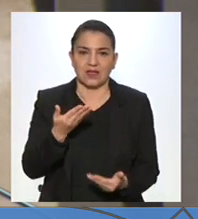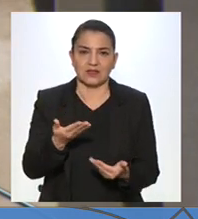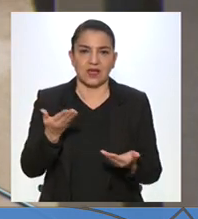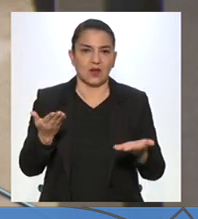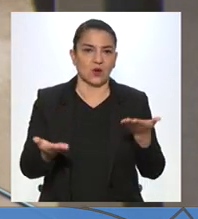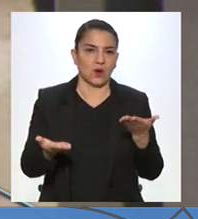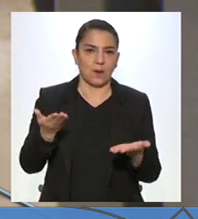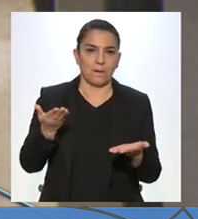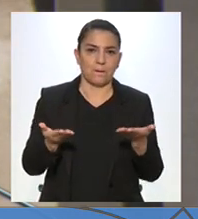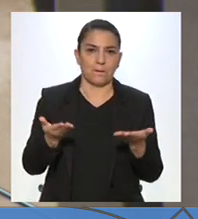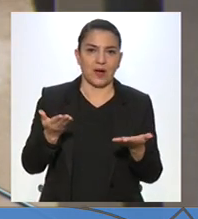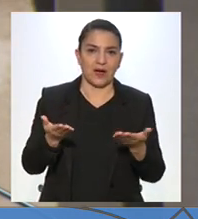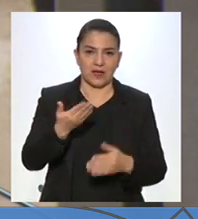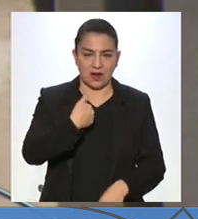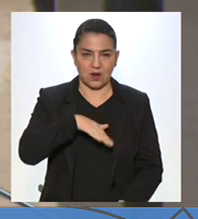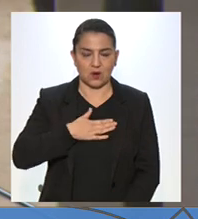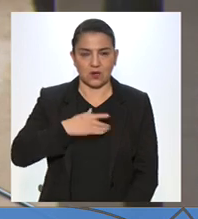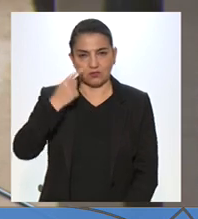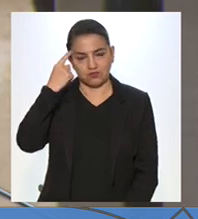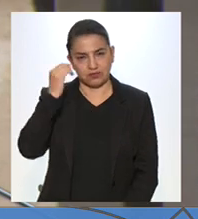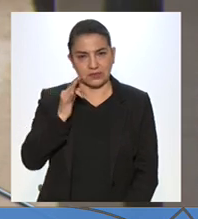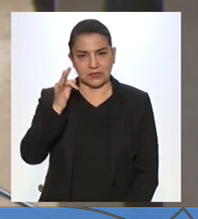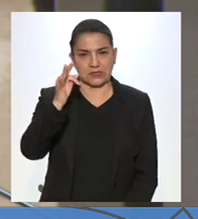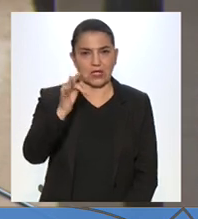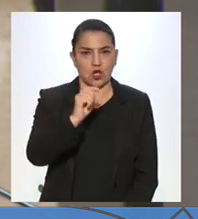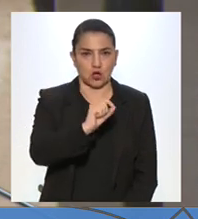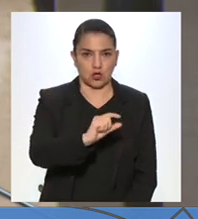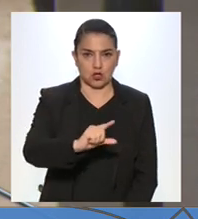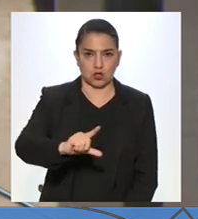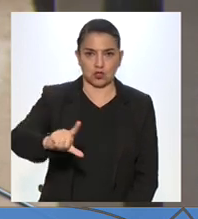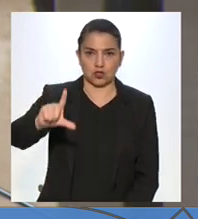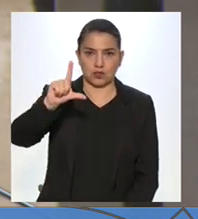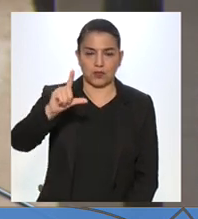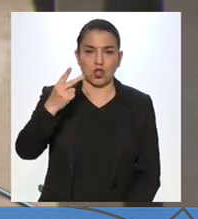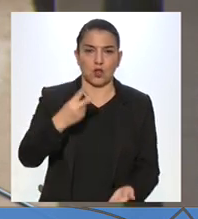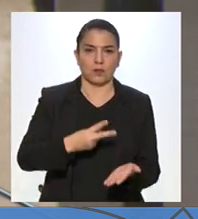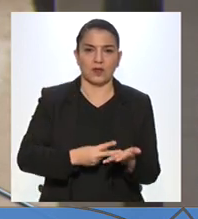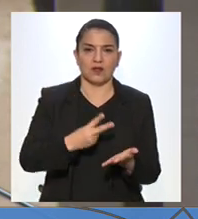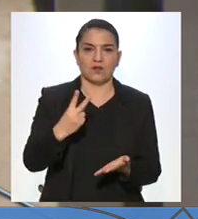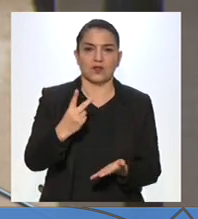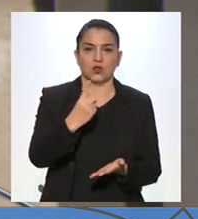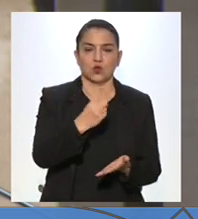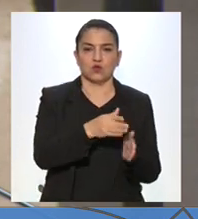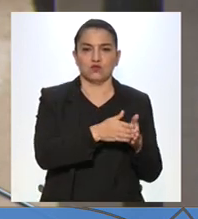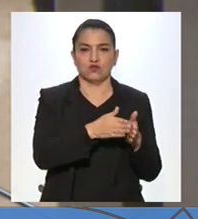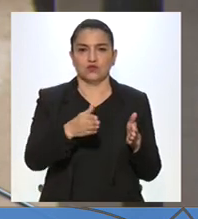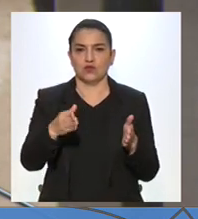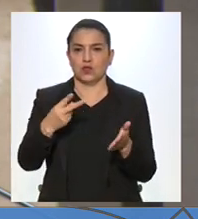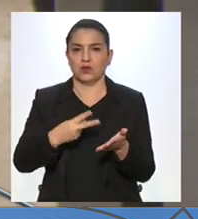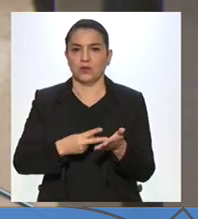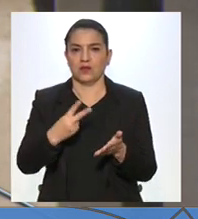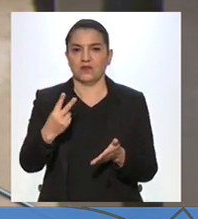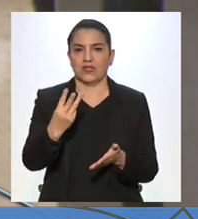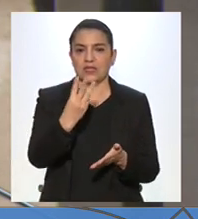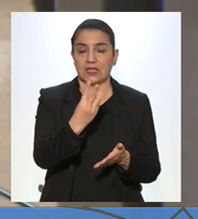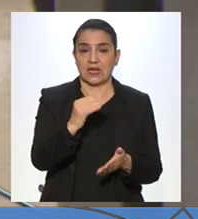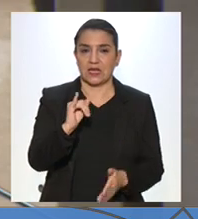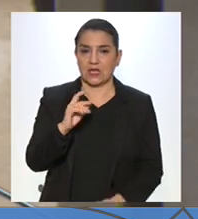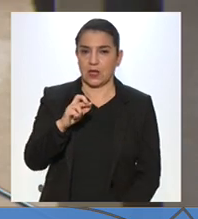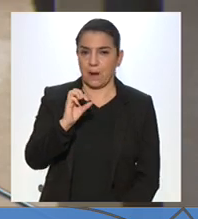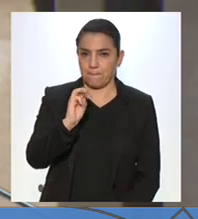compara nuestra proyección de crecimiento del 2021 al 2023, ahora con la que teníamos en el IPOM de